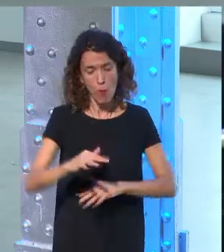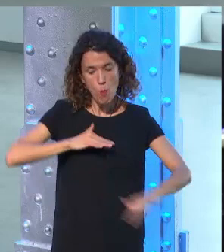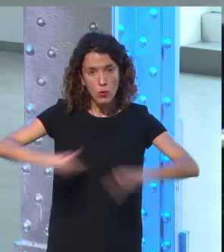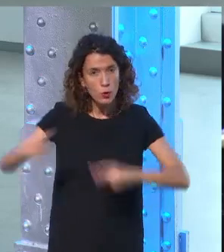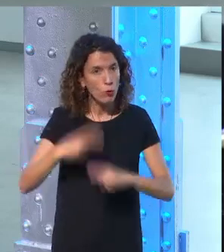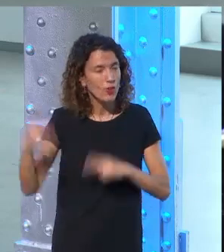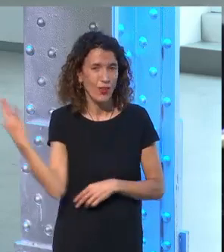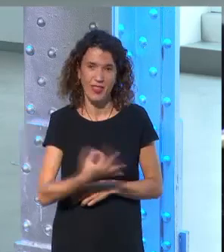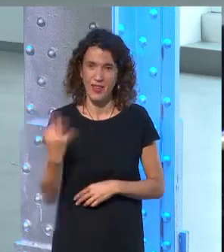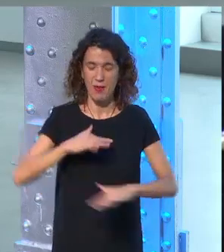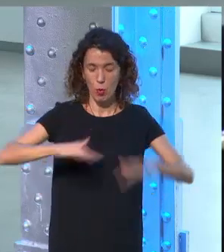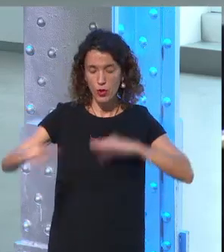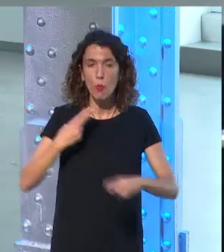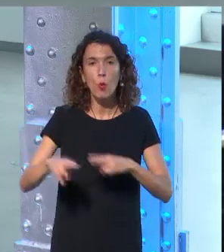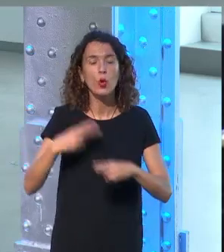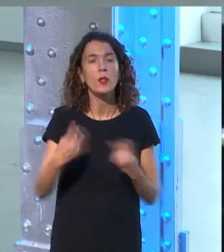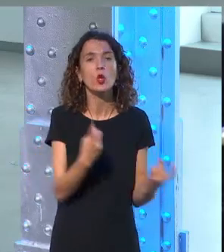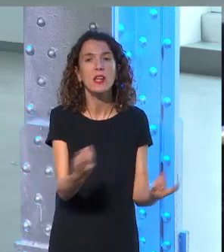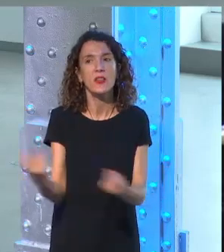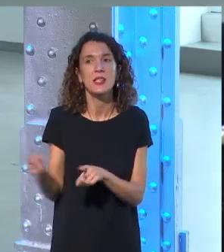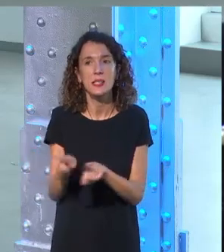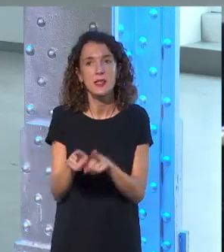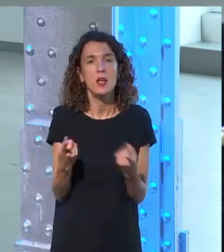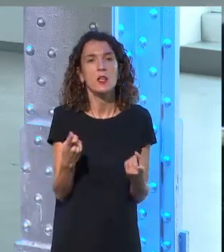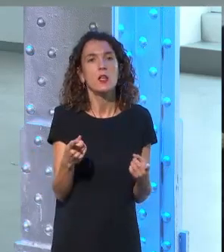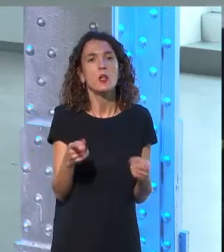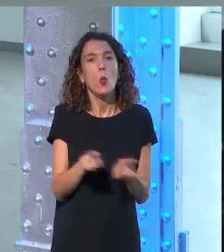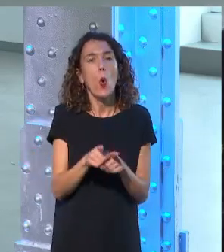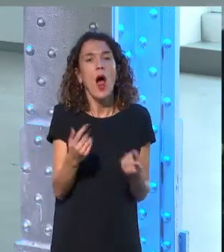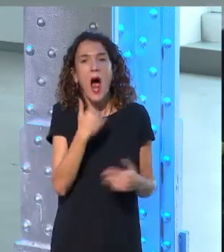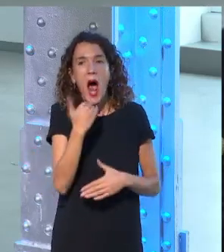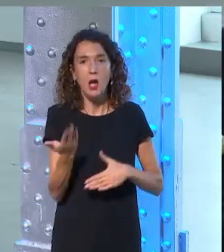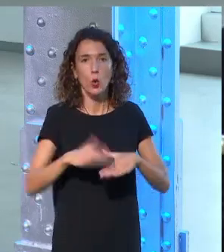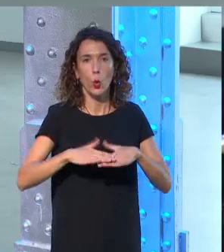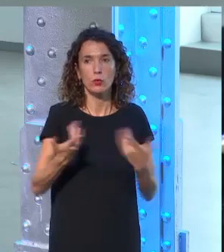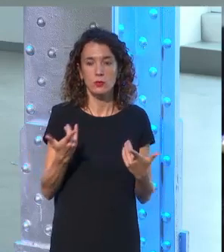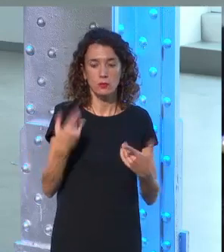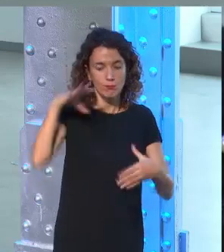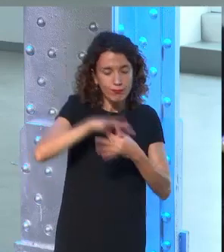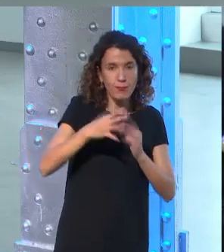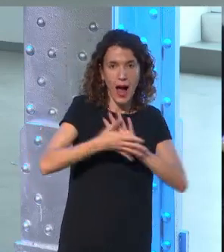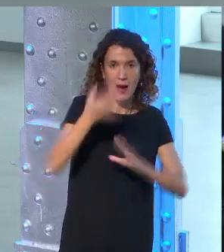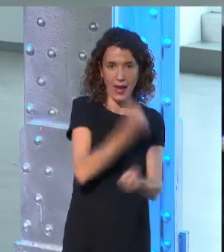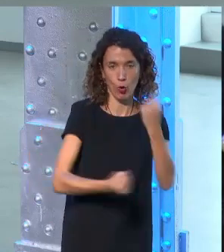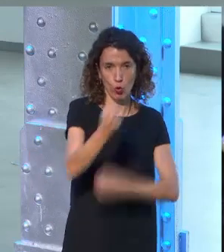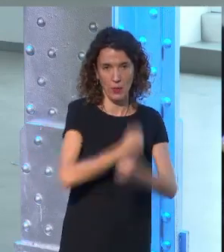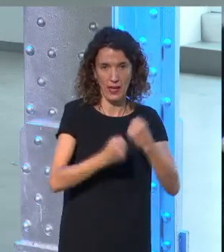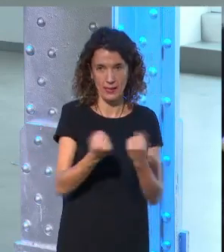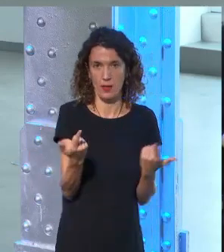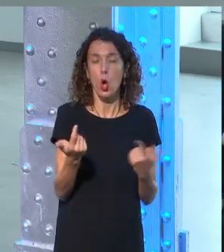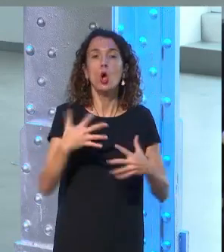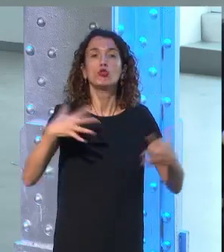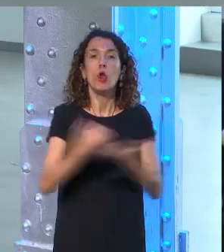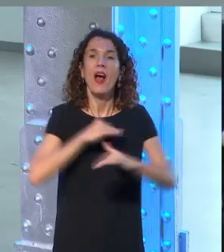política. Y la acción política necesita sentarse sobre una parte económica que sustente cada una